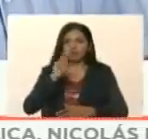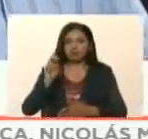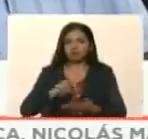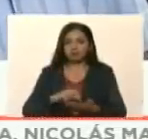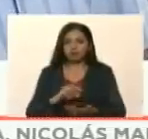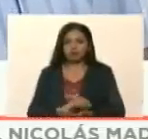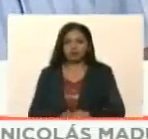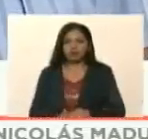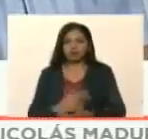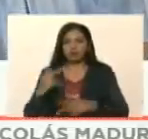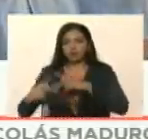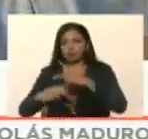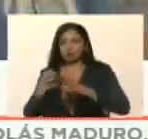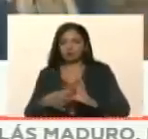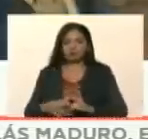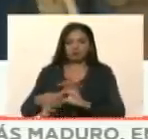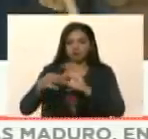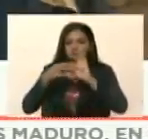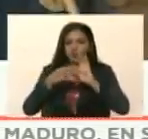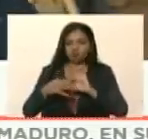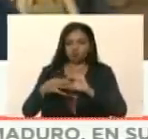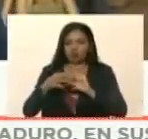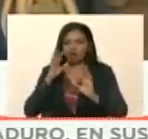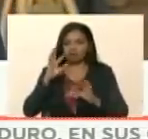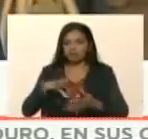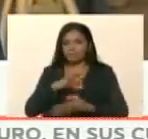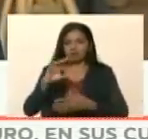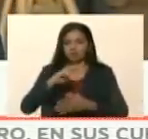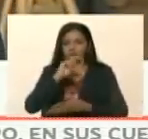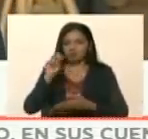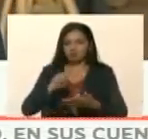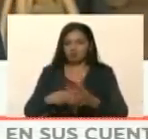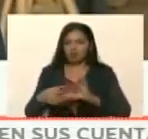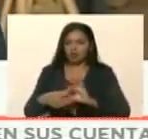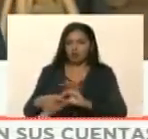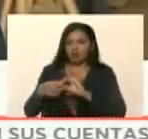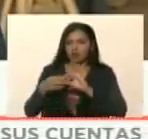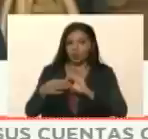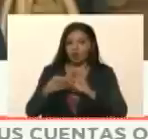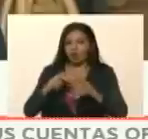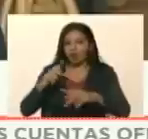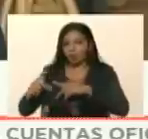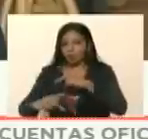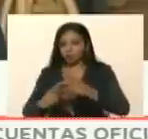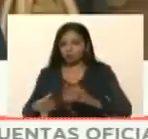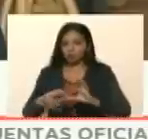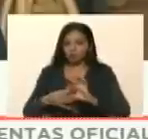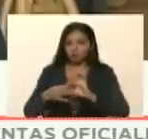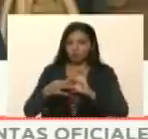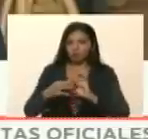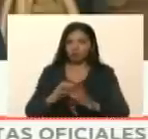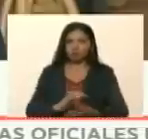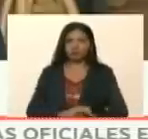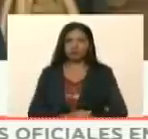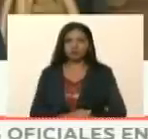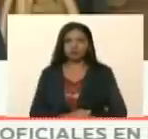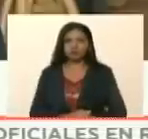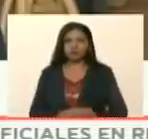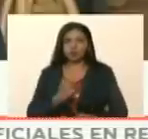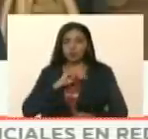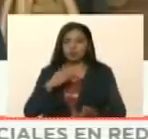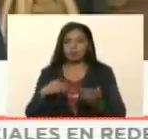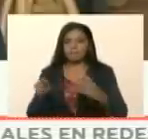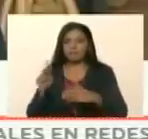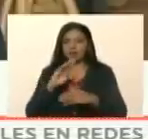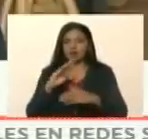nacional productivo y unitario. El espíritu nacional que nos una para la producción. Nuestra mayor